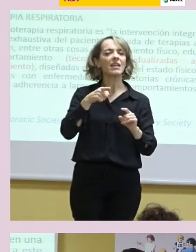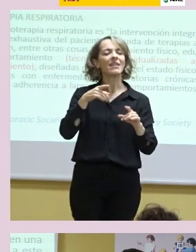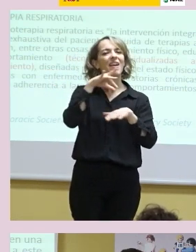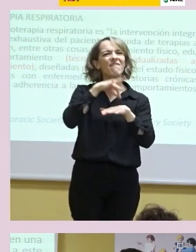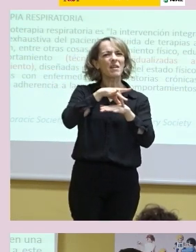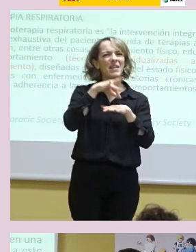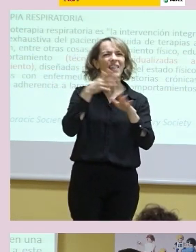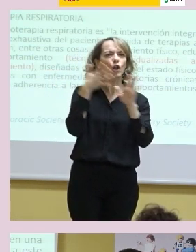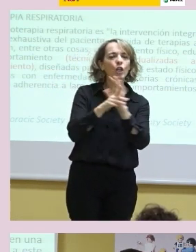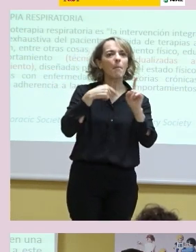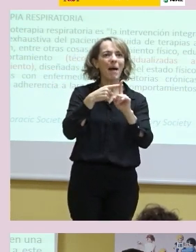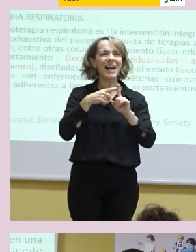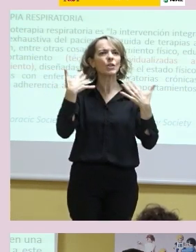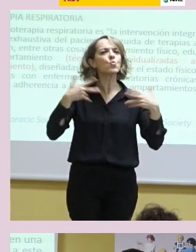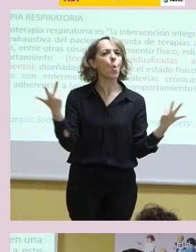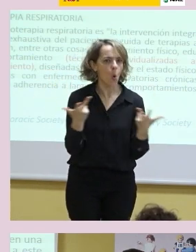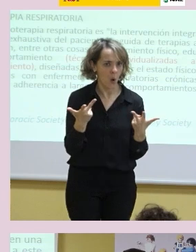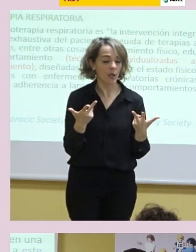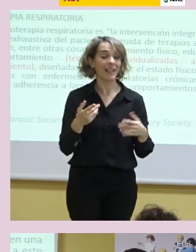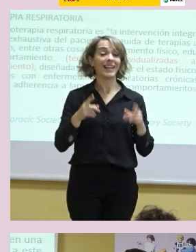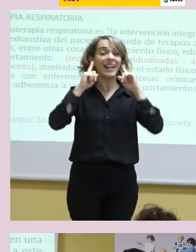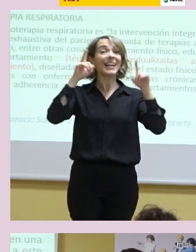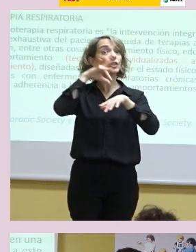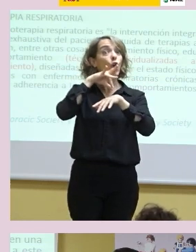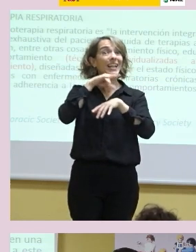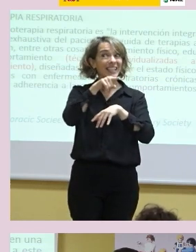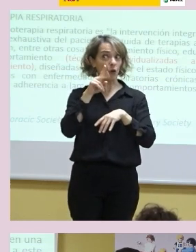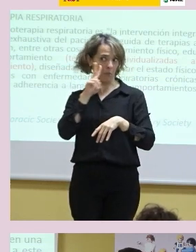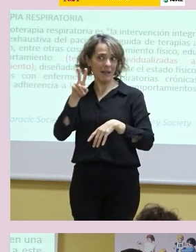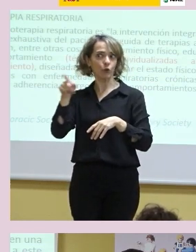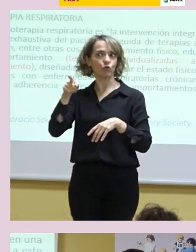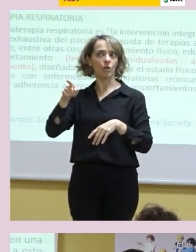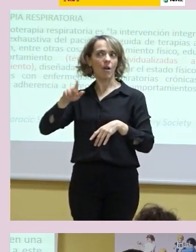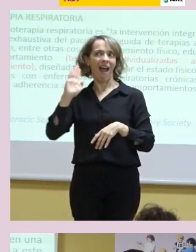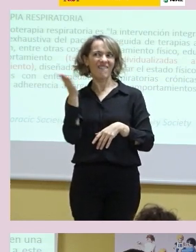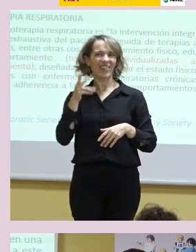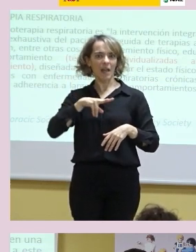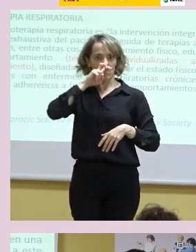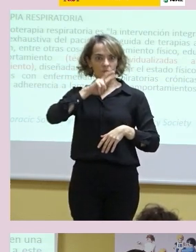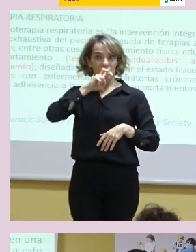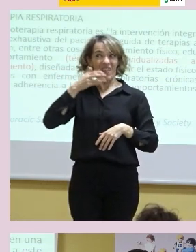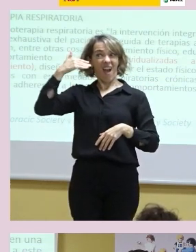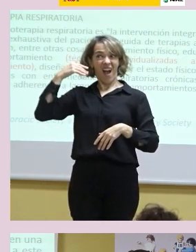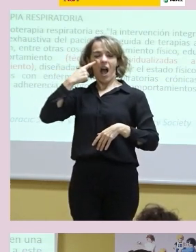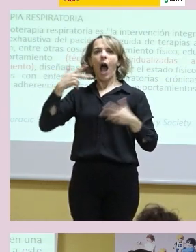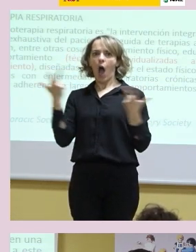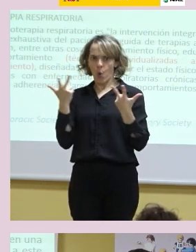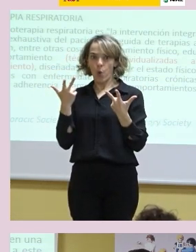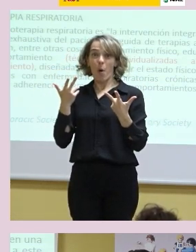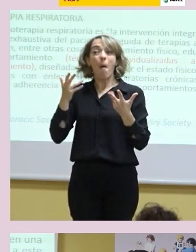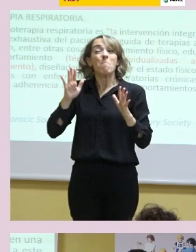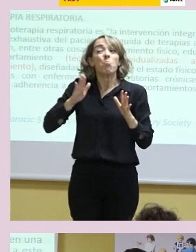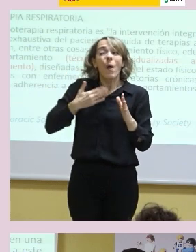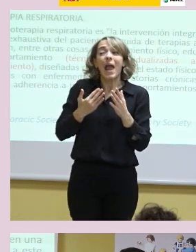que en el caso clínico es una afectación respiratoria en su momento agudo, aunque se sospecha que podría haber algo